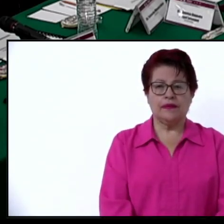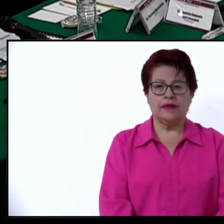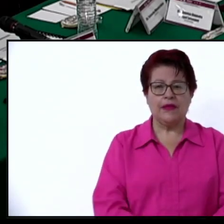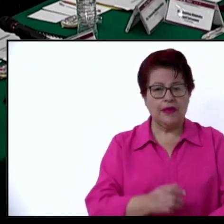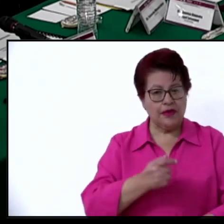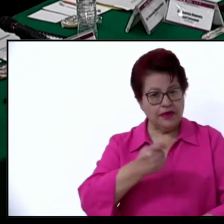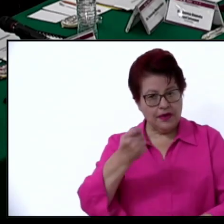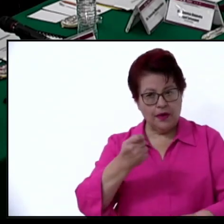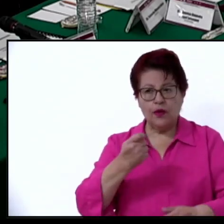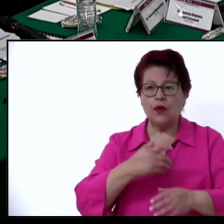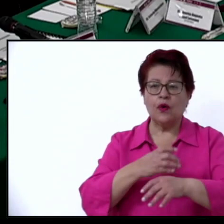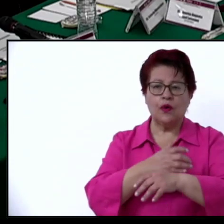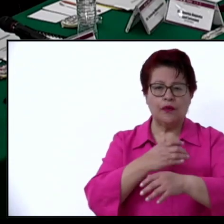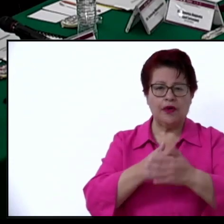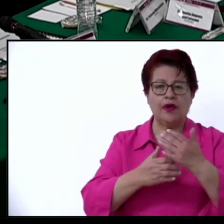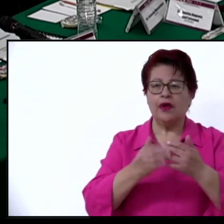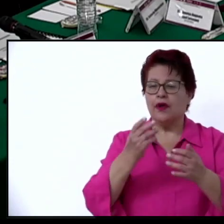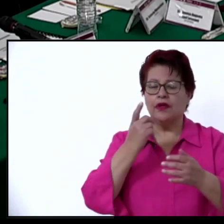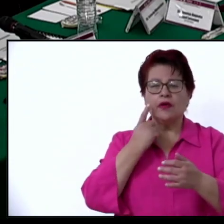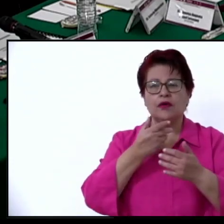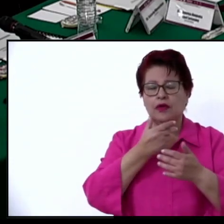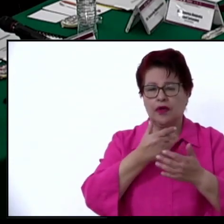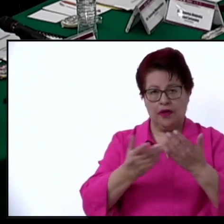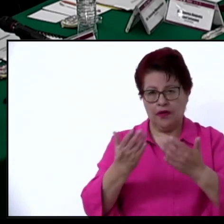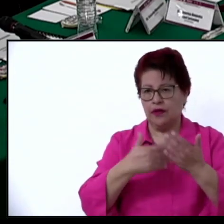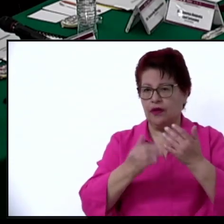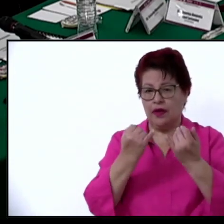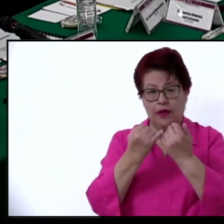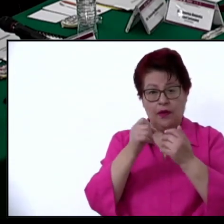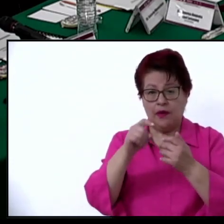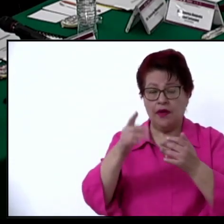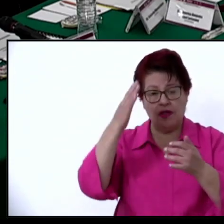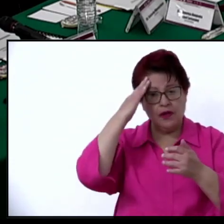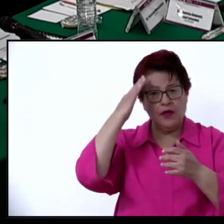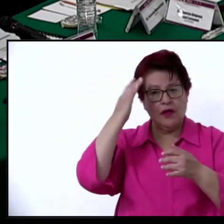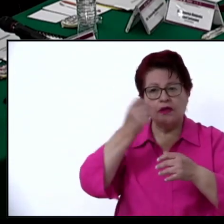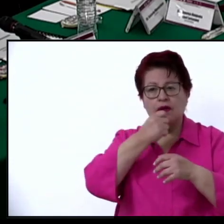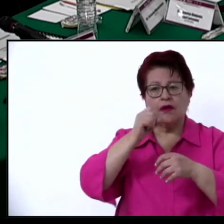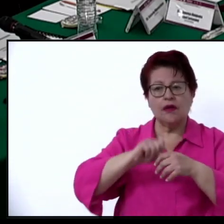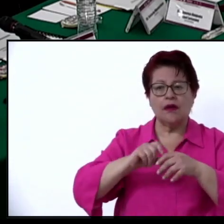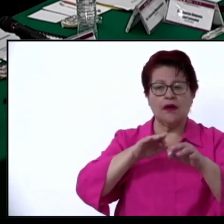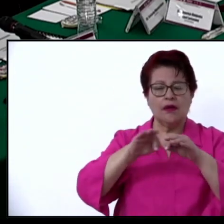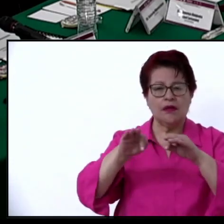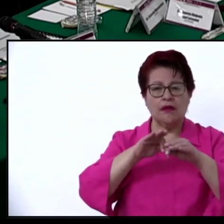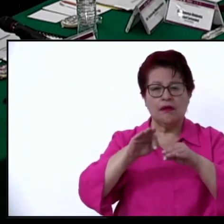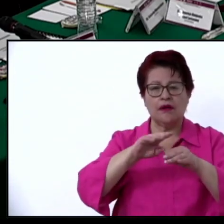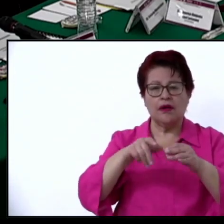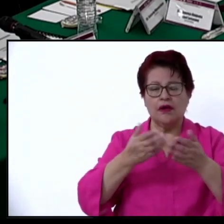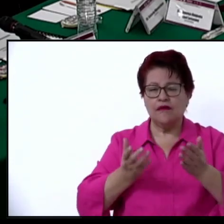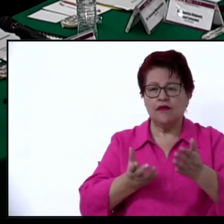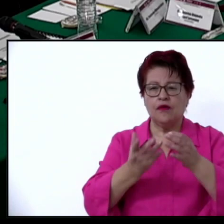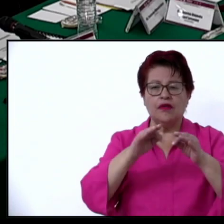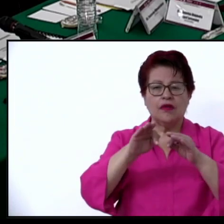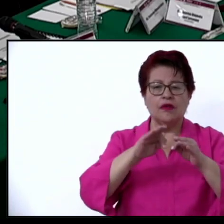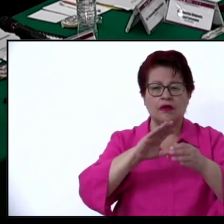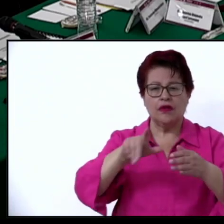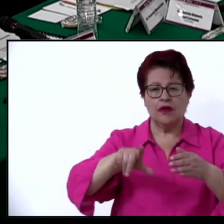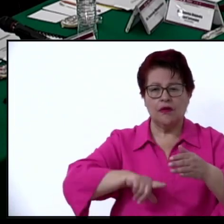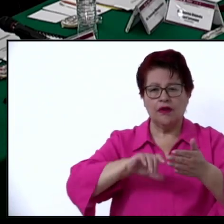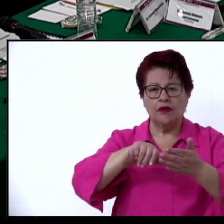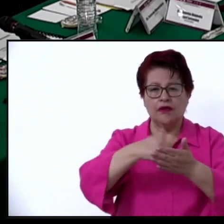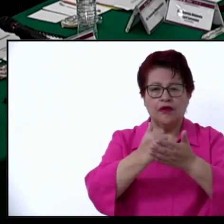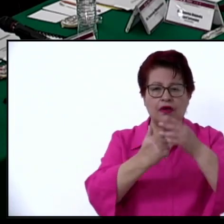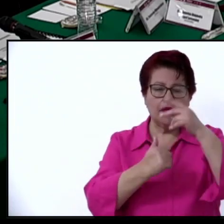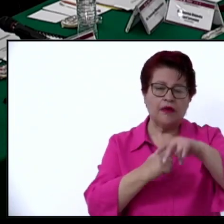Saludo a mis compañeras y compañeros legisladores, así como al titular de la Secretaría del Trabajo y Fomento al Empleo del Gobierno de la Ciudad